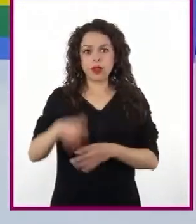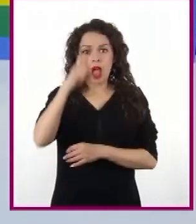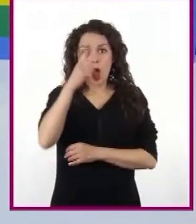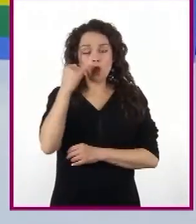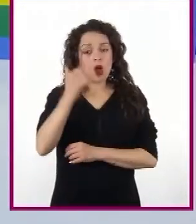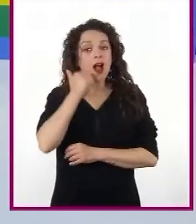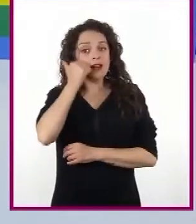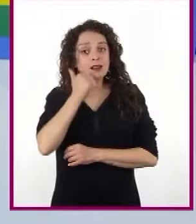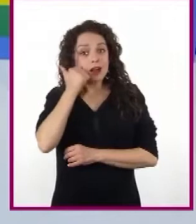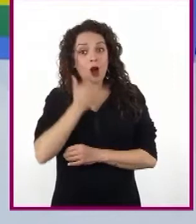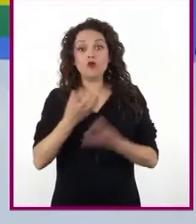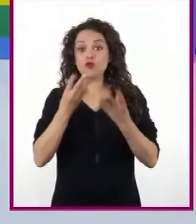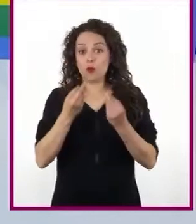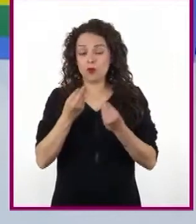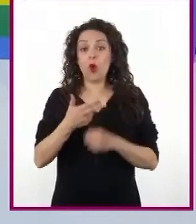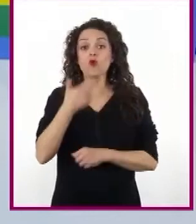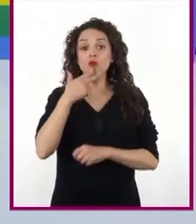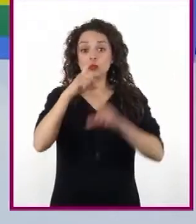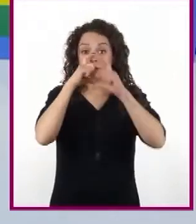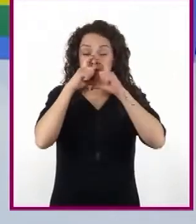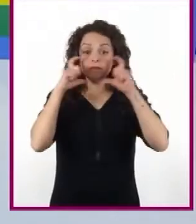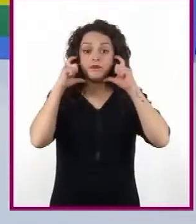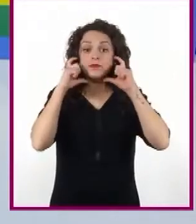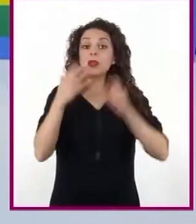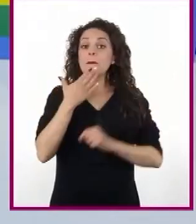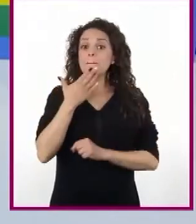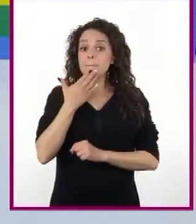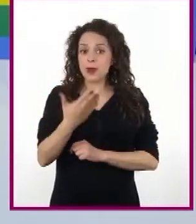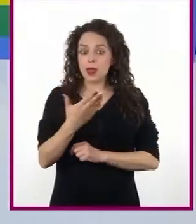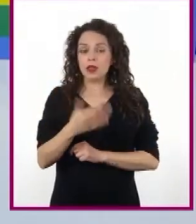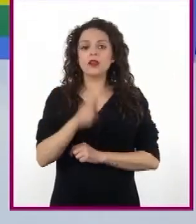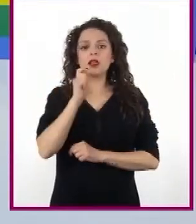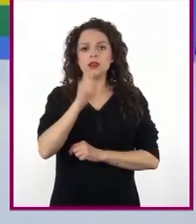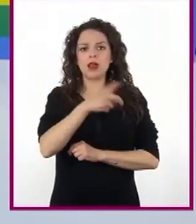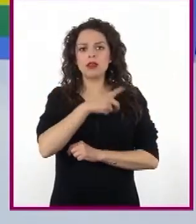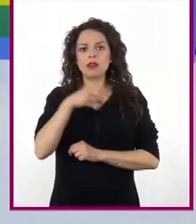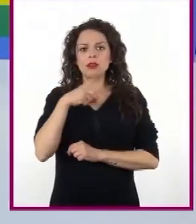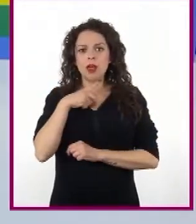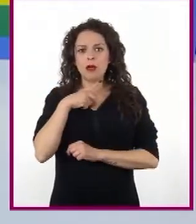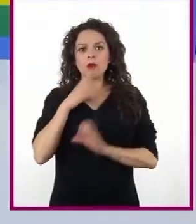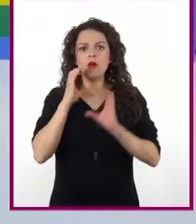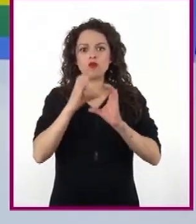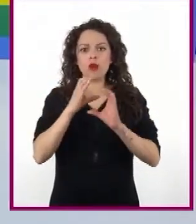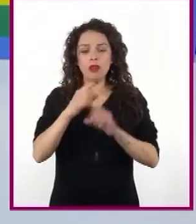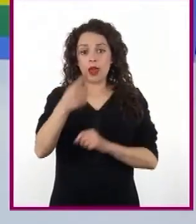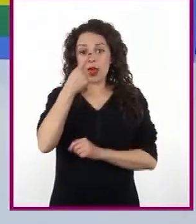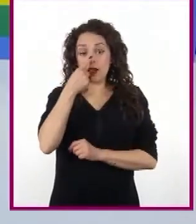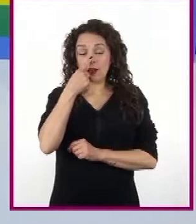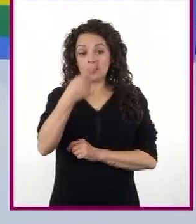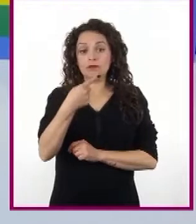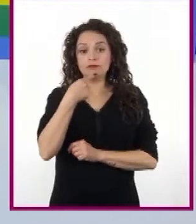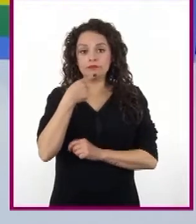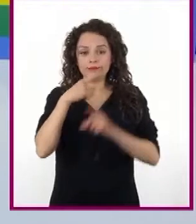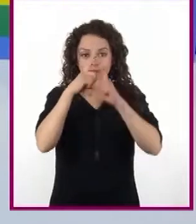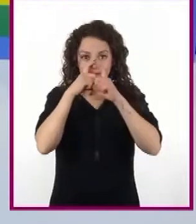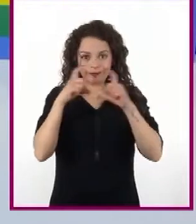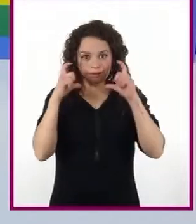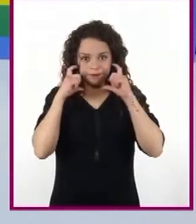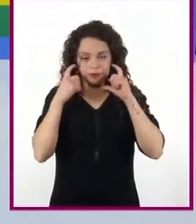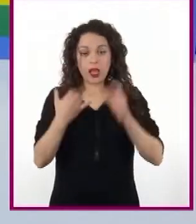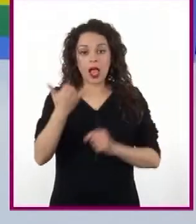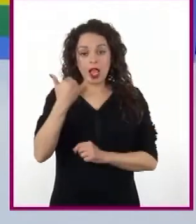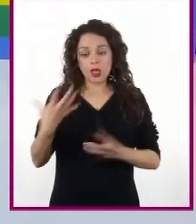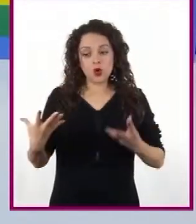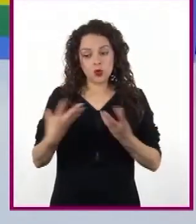jabón, usando el cubrebocas adecuadamente, de forma que cubra nariz y boca. Y aunque juntos, guardar y pedir la